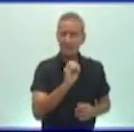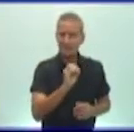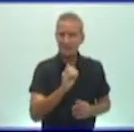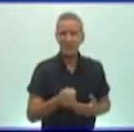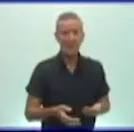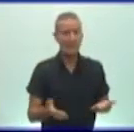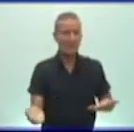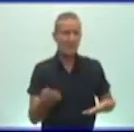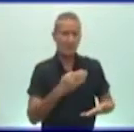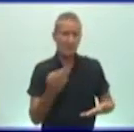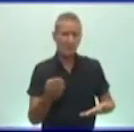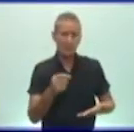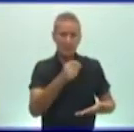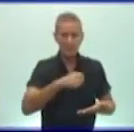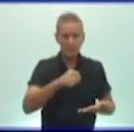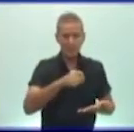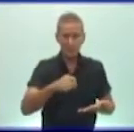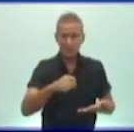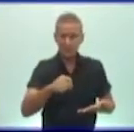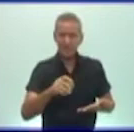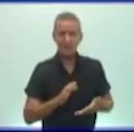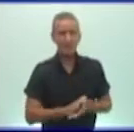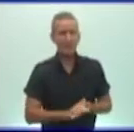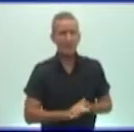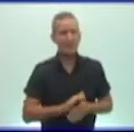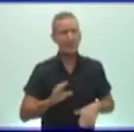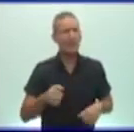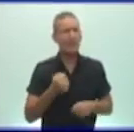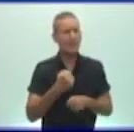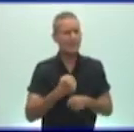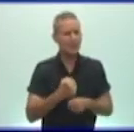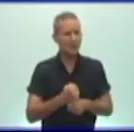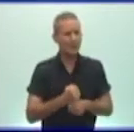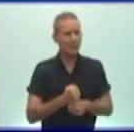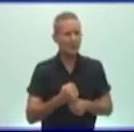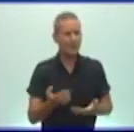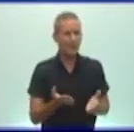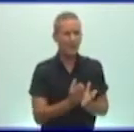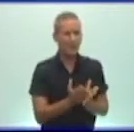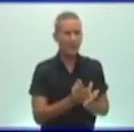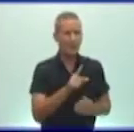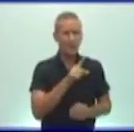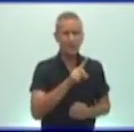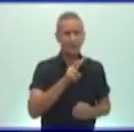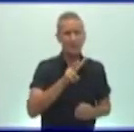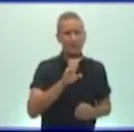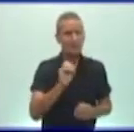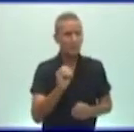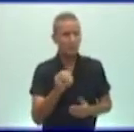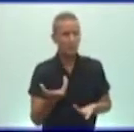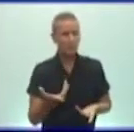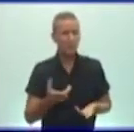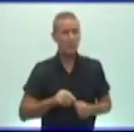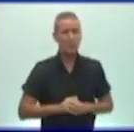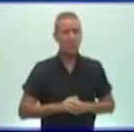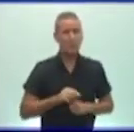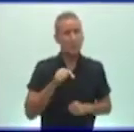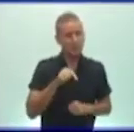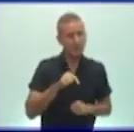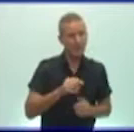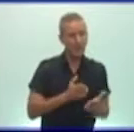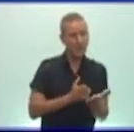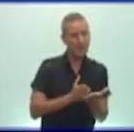caligrafía, estamos proponiendo que trabajen en la página 120, donde podrán